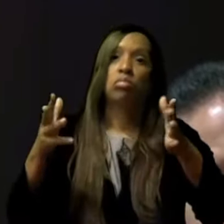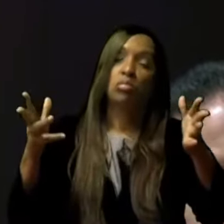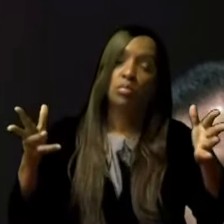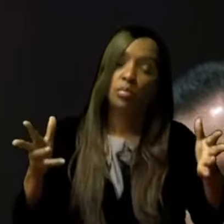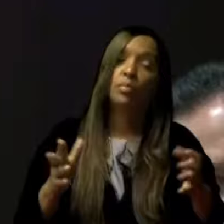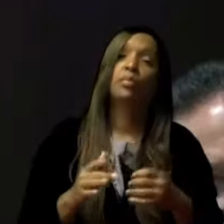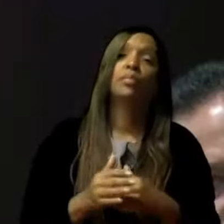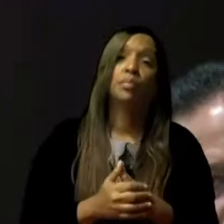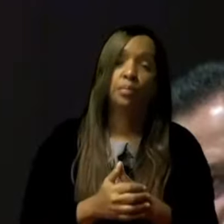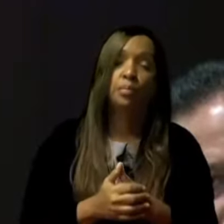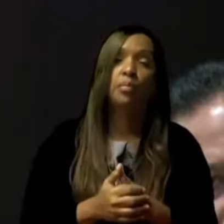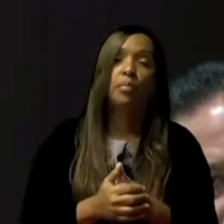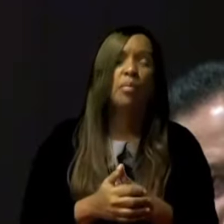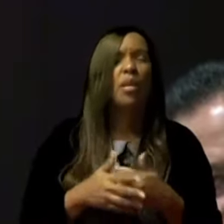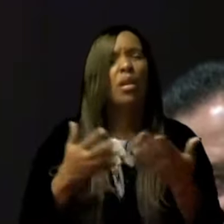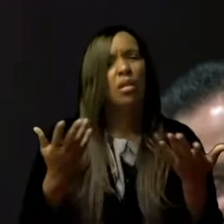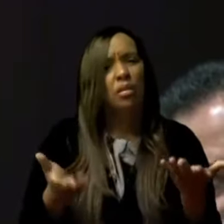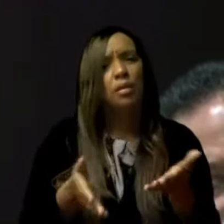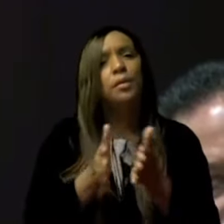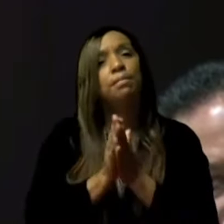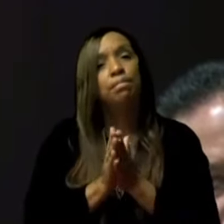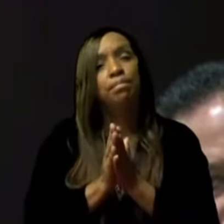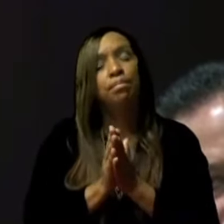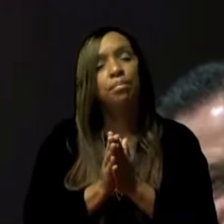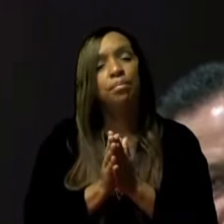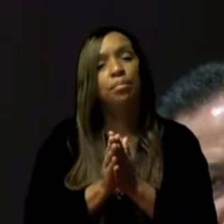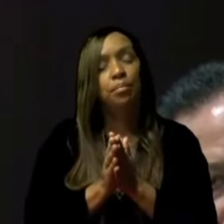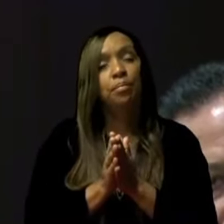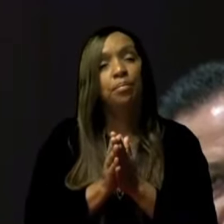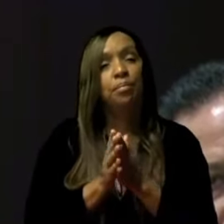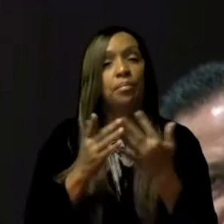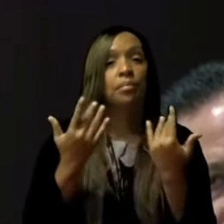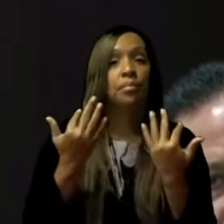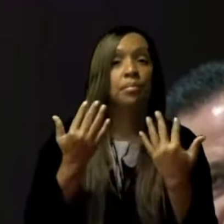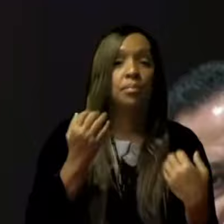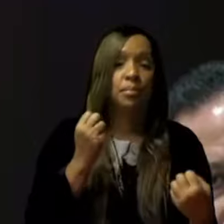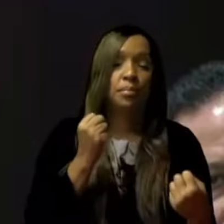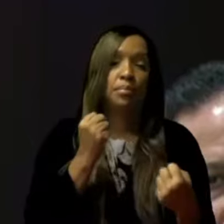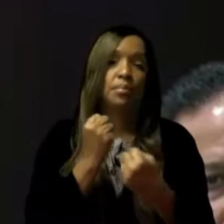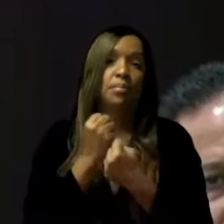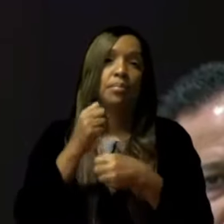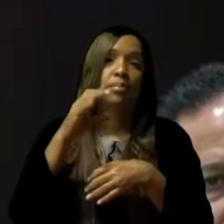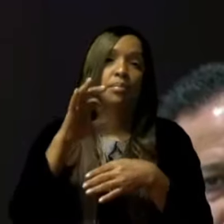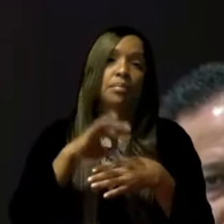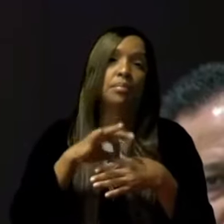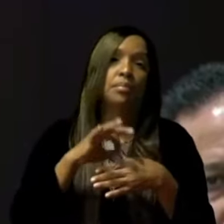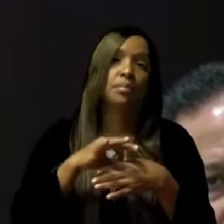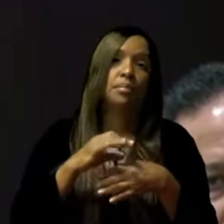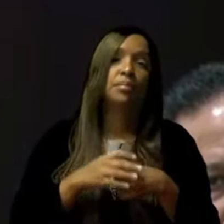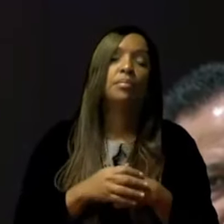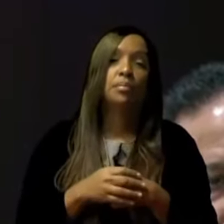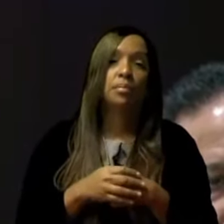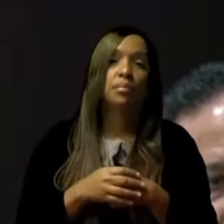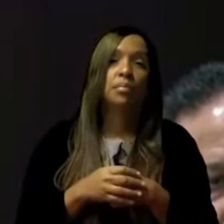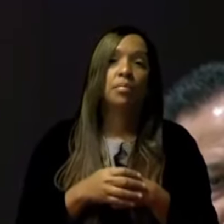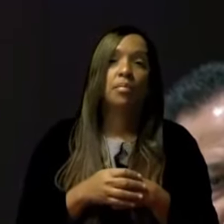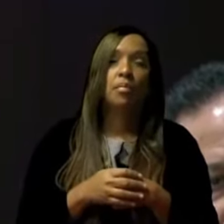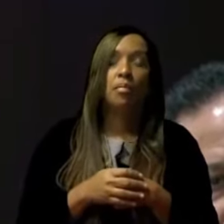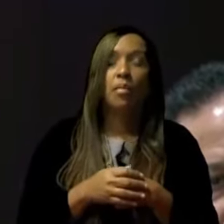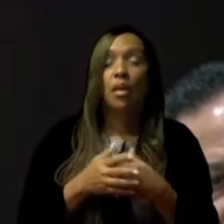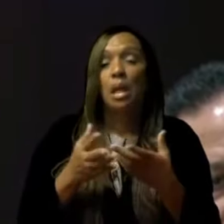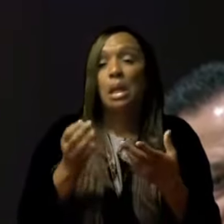voto de todos los diputados aquí. Ahora, el que no esté de acuerdo con algo, pues puede pedirle una modificación después en